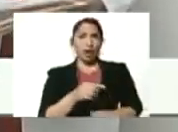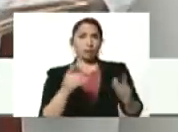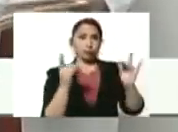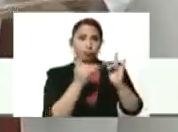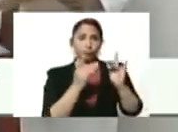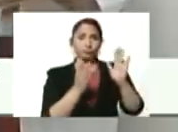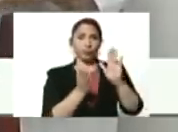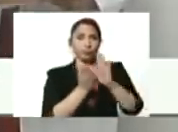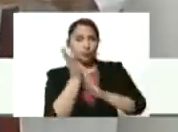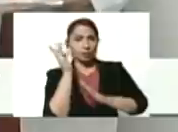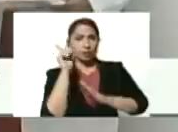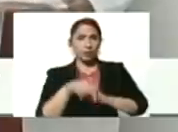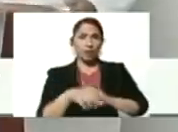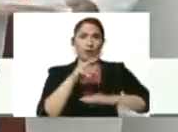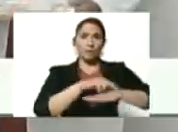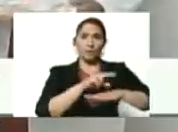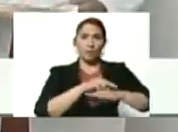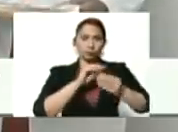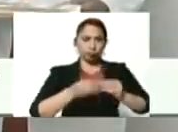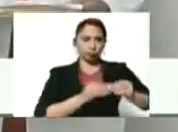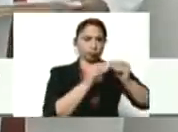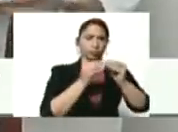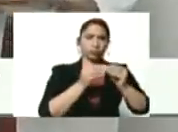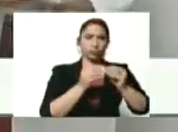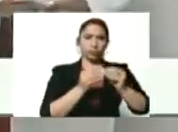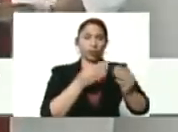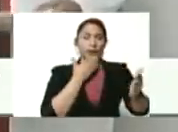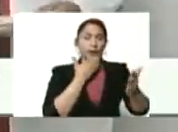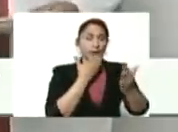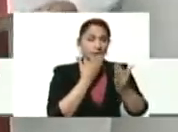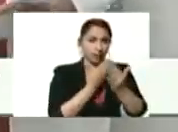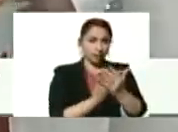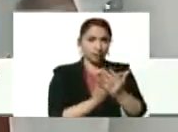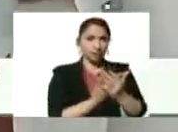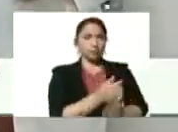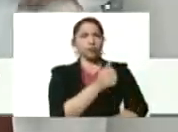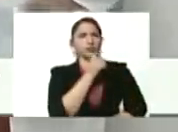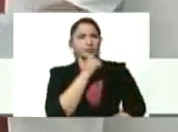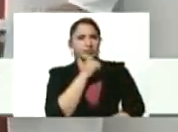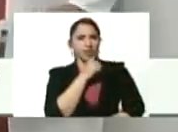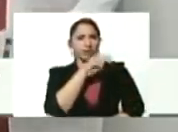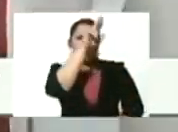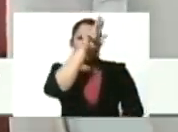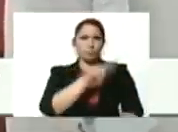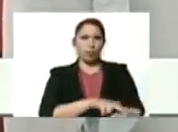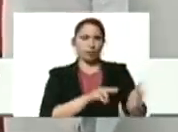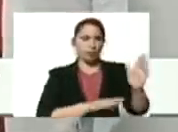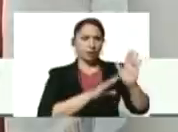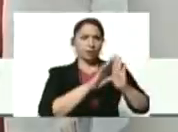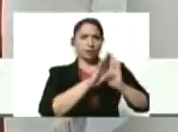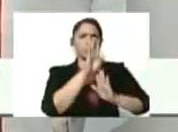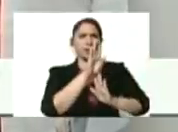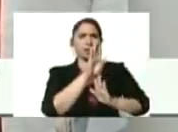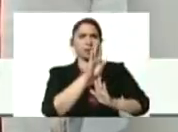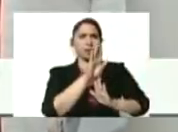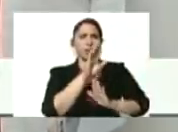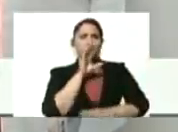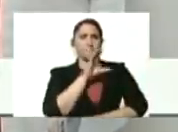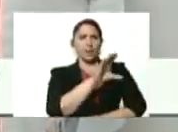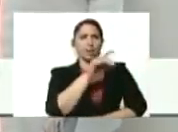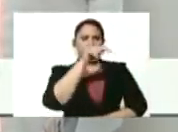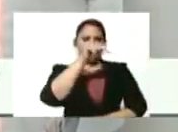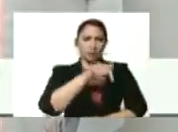superior, que también ha sido adecuada. Por eso el agradecimiento a quienes apuestan al crecimiento de esta patria, a